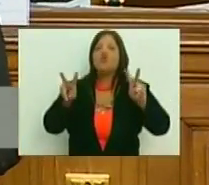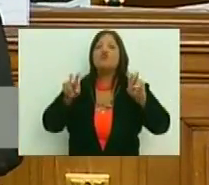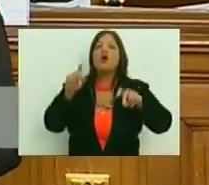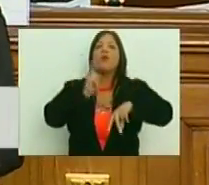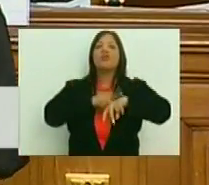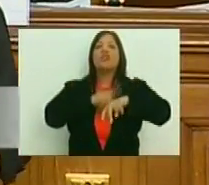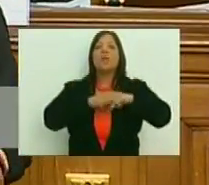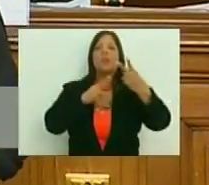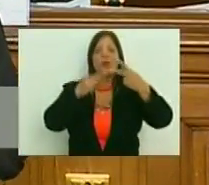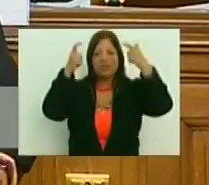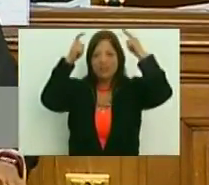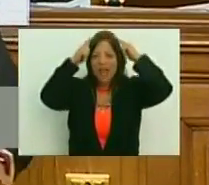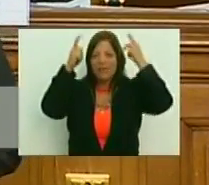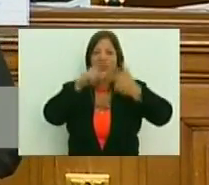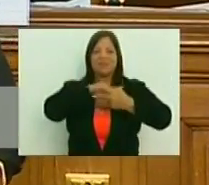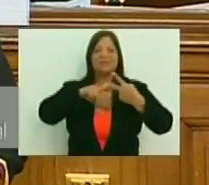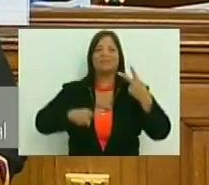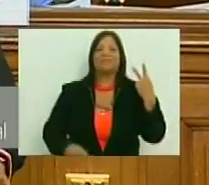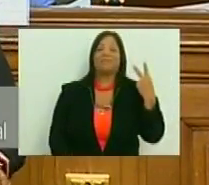tiempos, camarada.